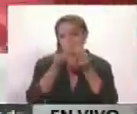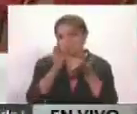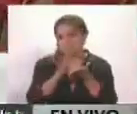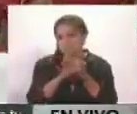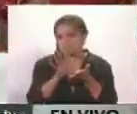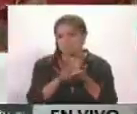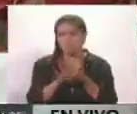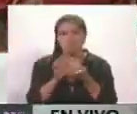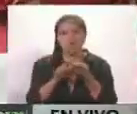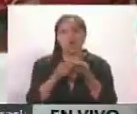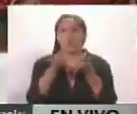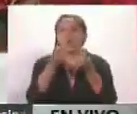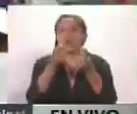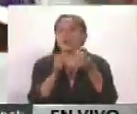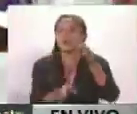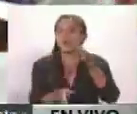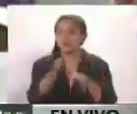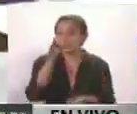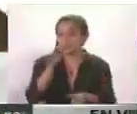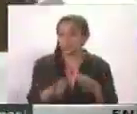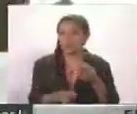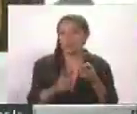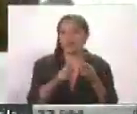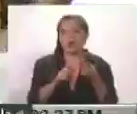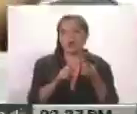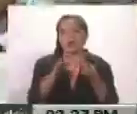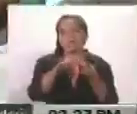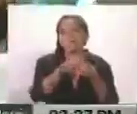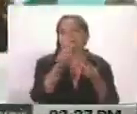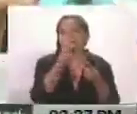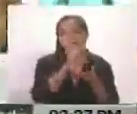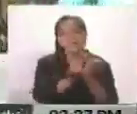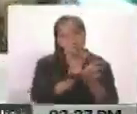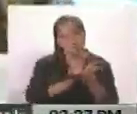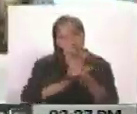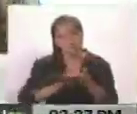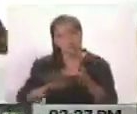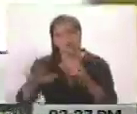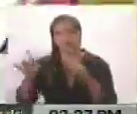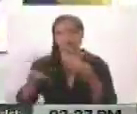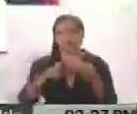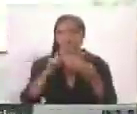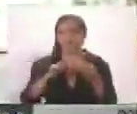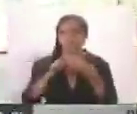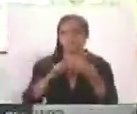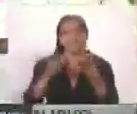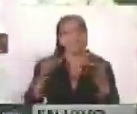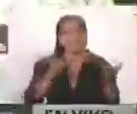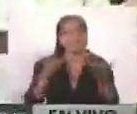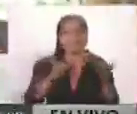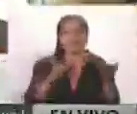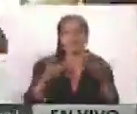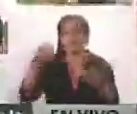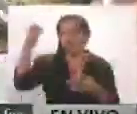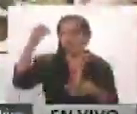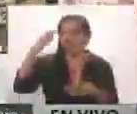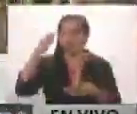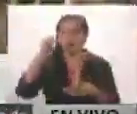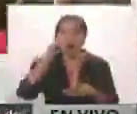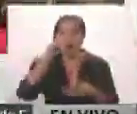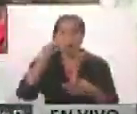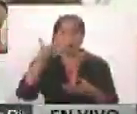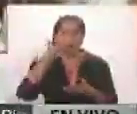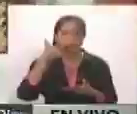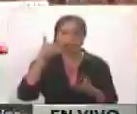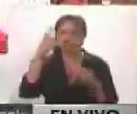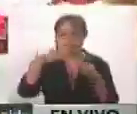a precio justo, los medicamentos gratuitos de alto costo, los servicios públicos, la